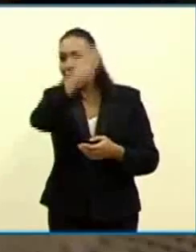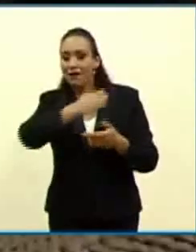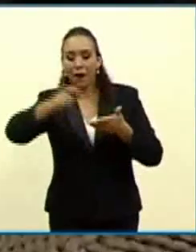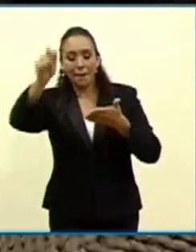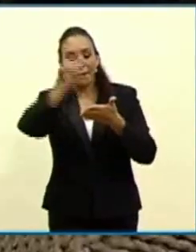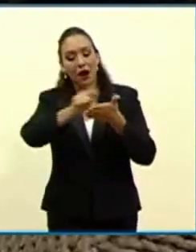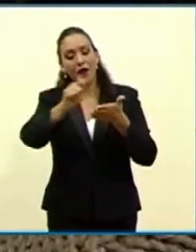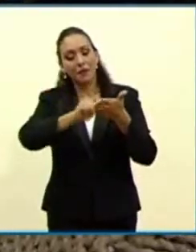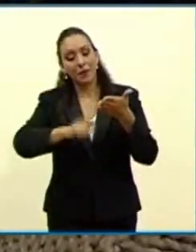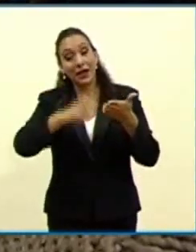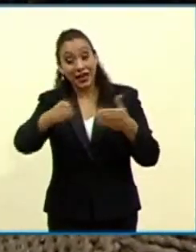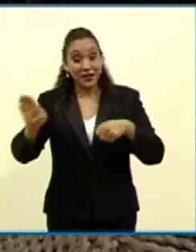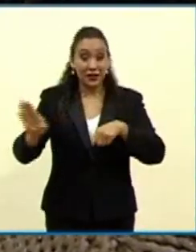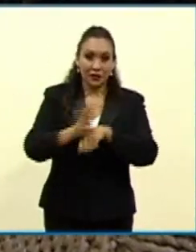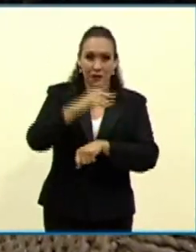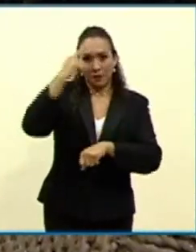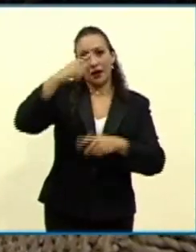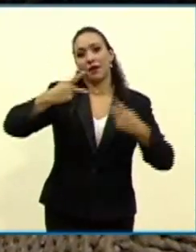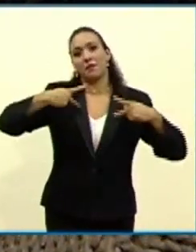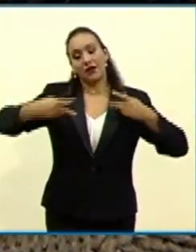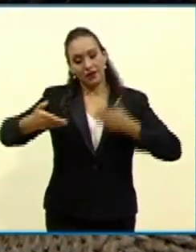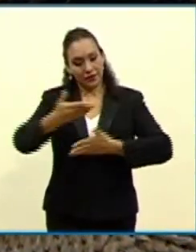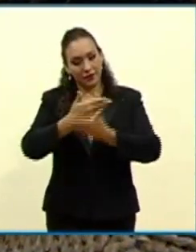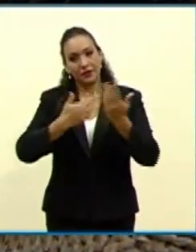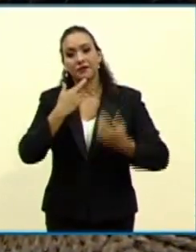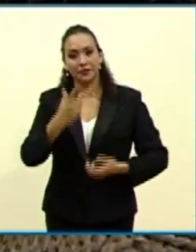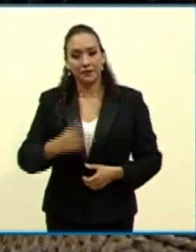en beneficio de la ciudadanía.